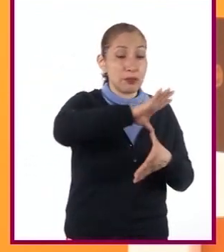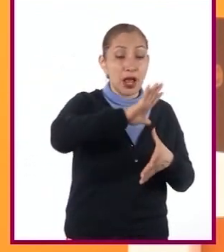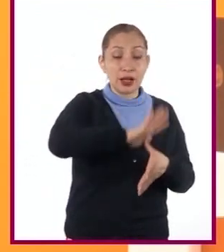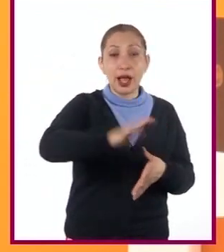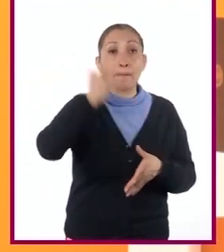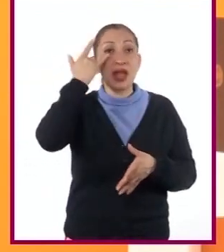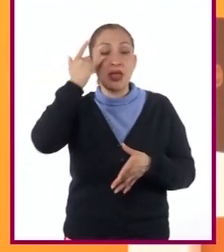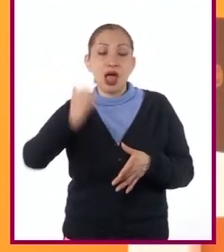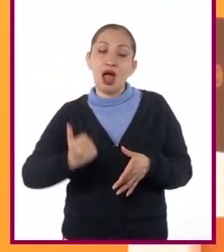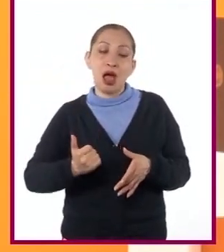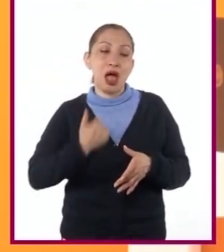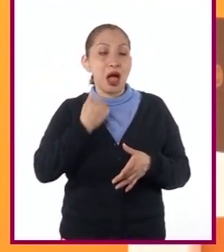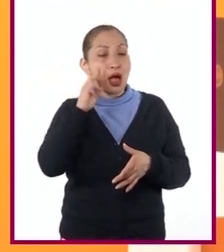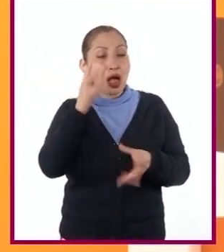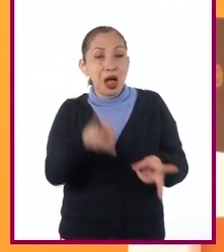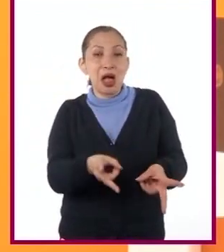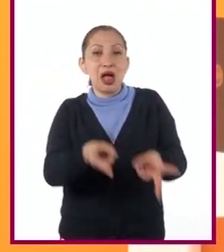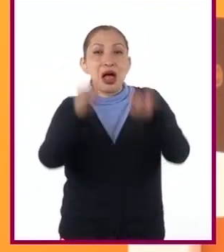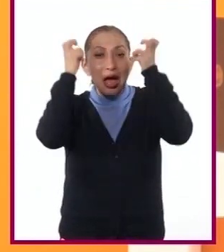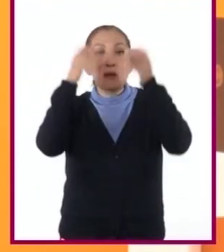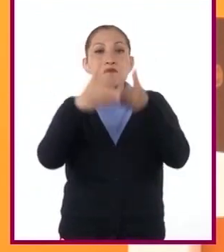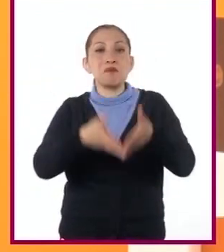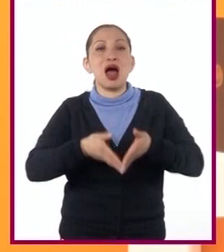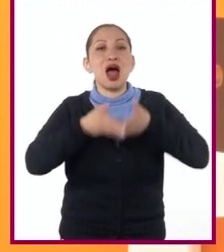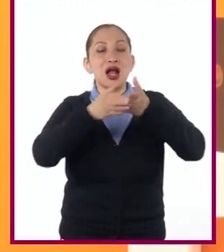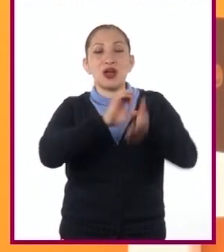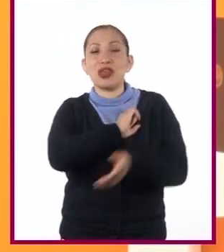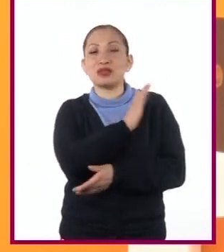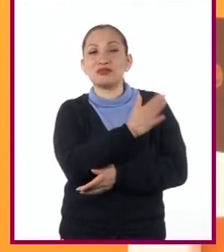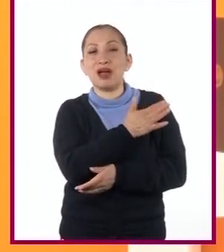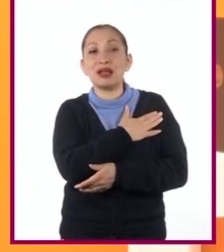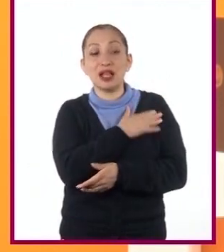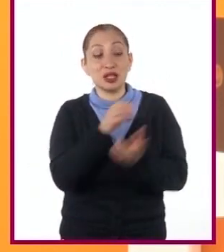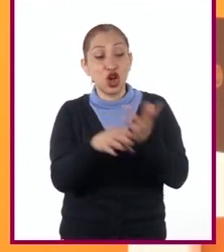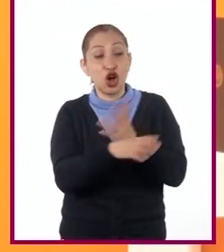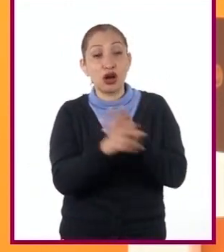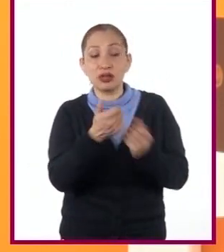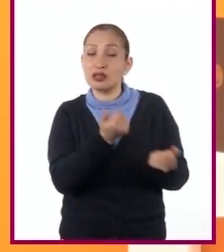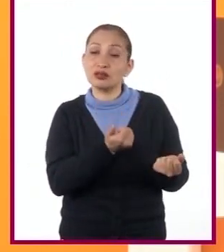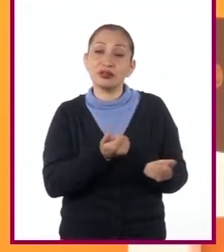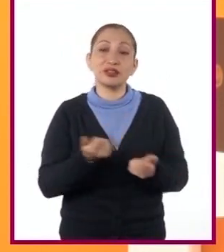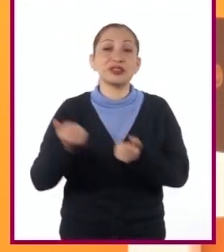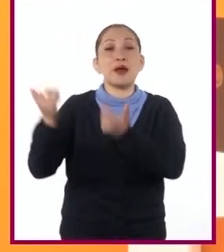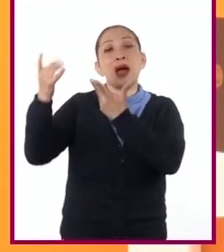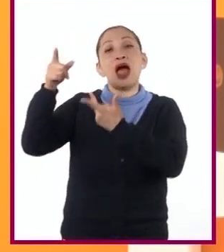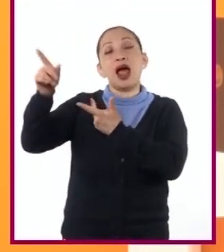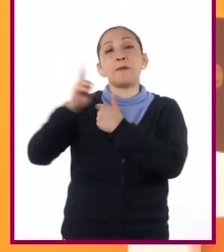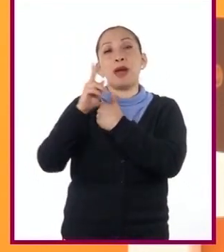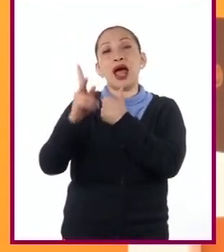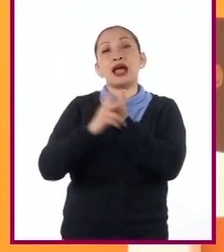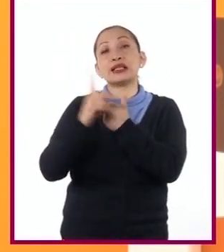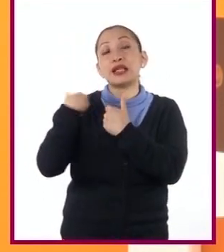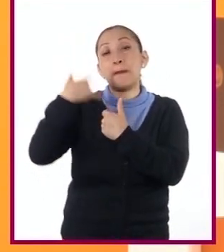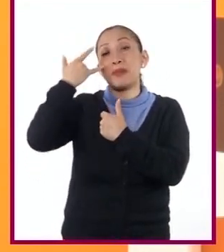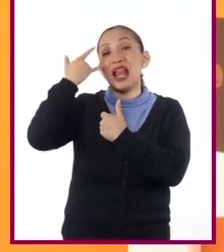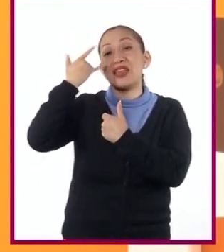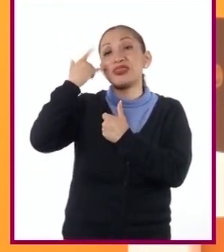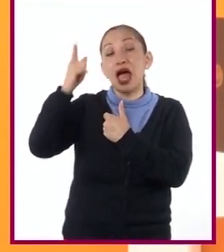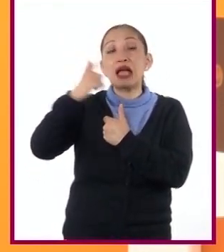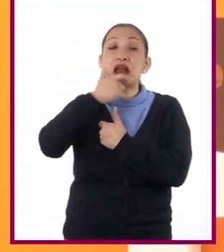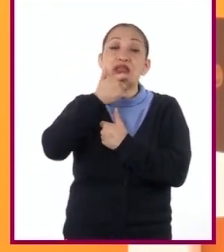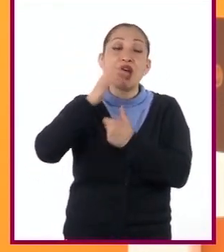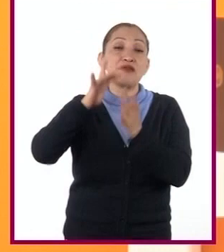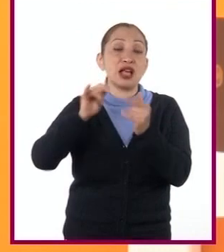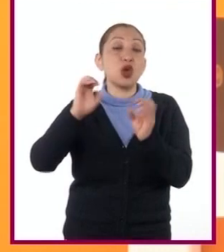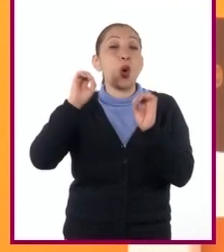los piratas, quienes robaban los barcos españoles y las riquezas eran trasladadas al país de origen del pirata,